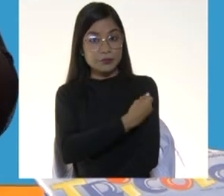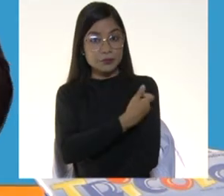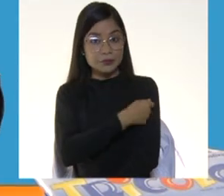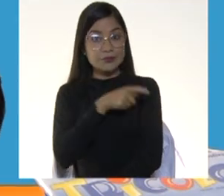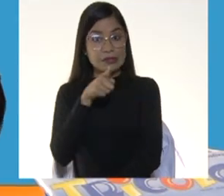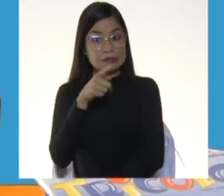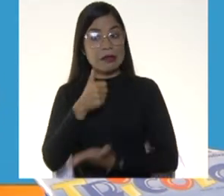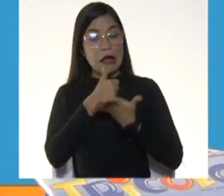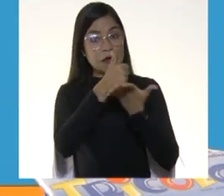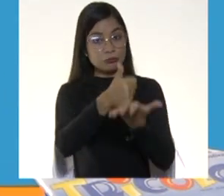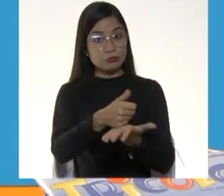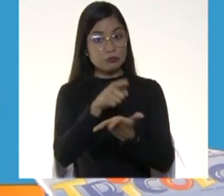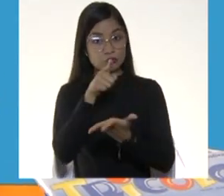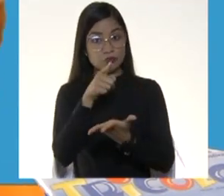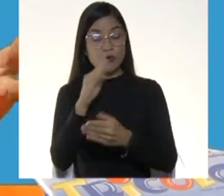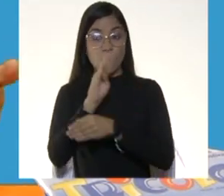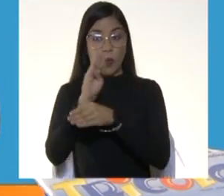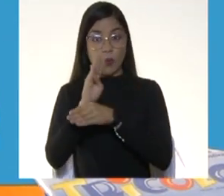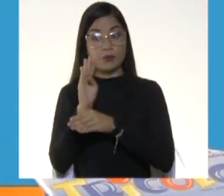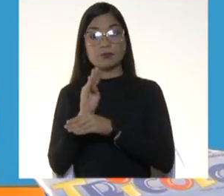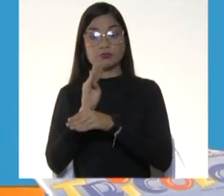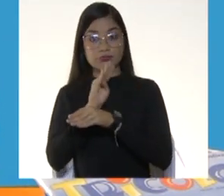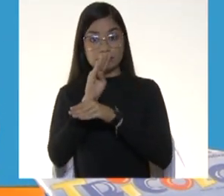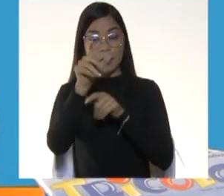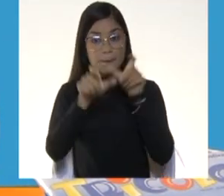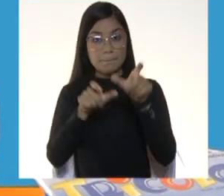Bien, y en vista de esto, quiero